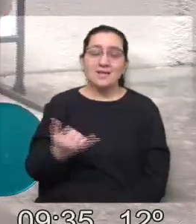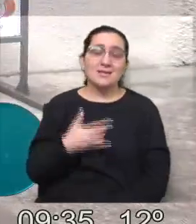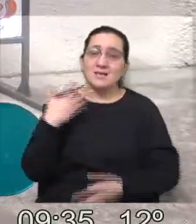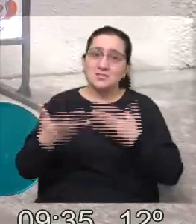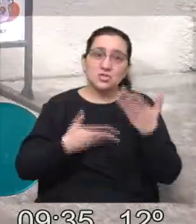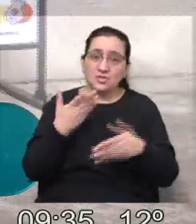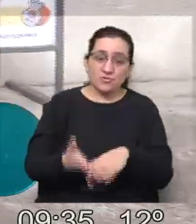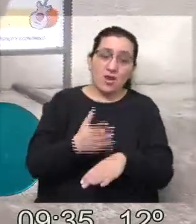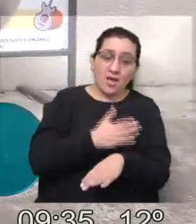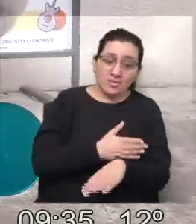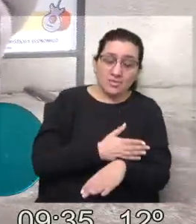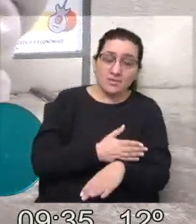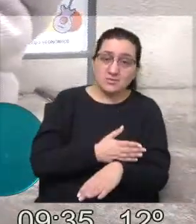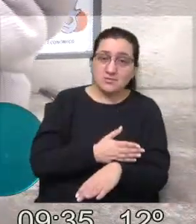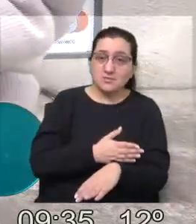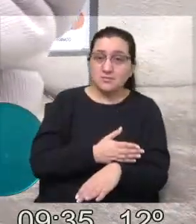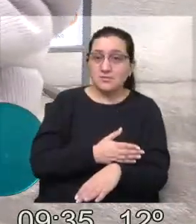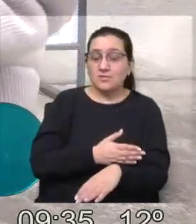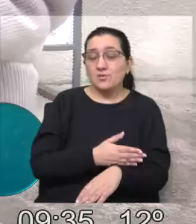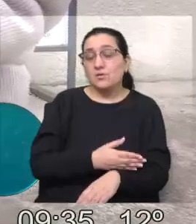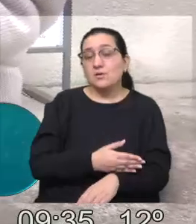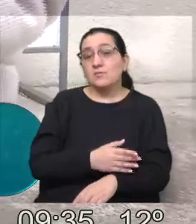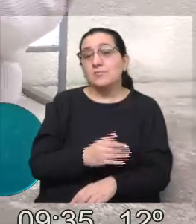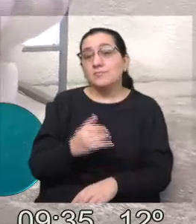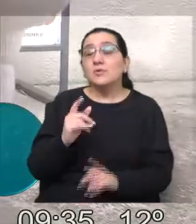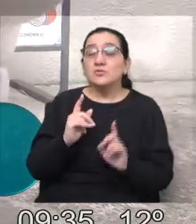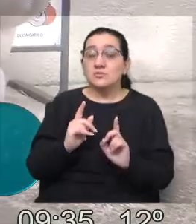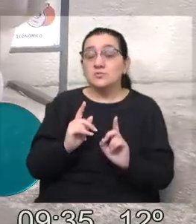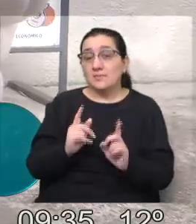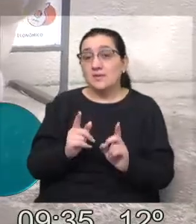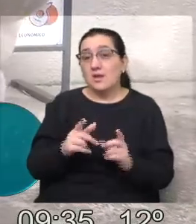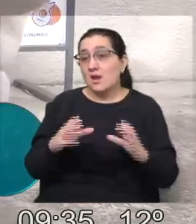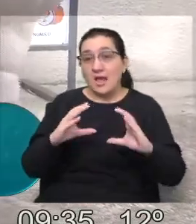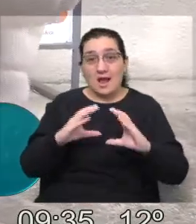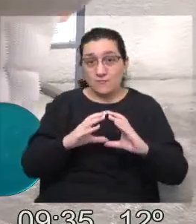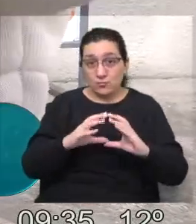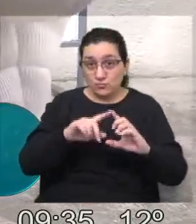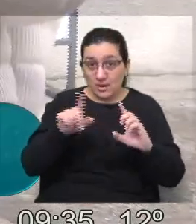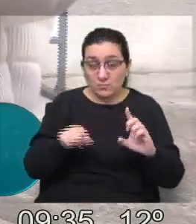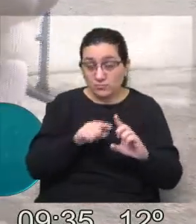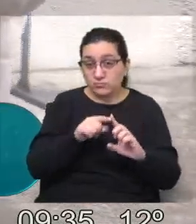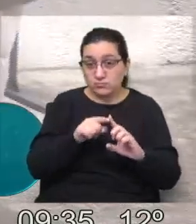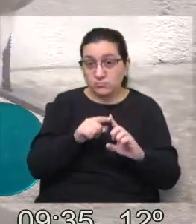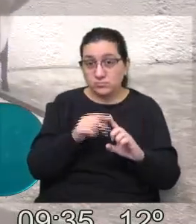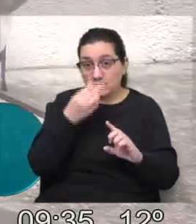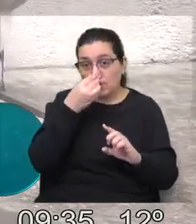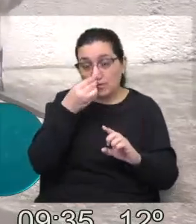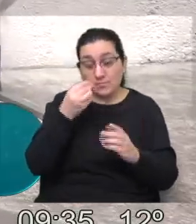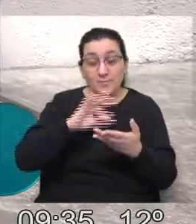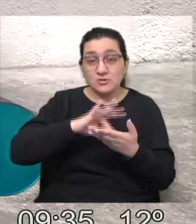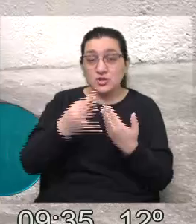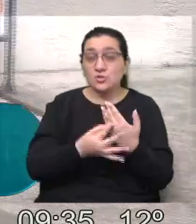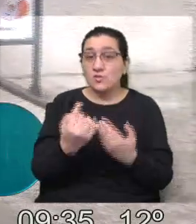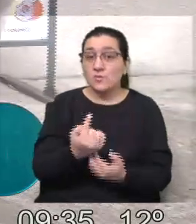que salieron antes como pequeños cortes, pero sí, el álbum en conjunto, como como proyecto